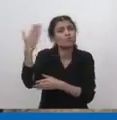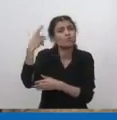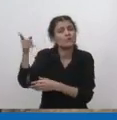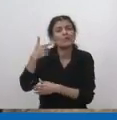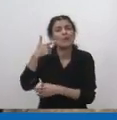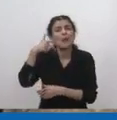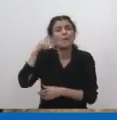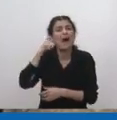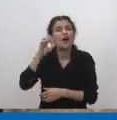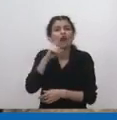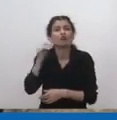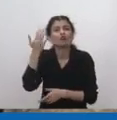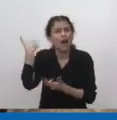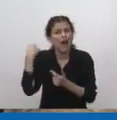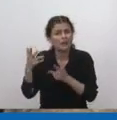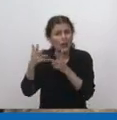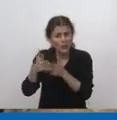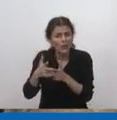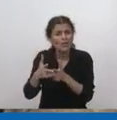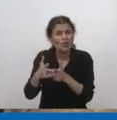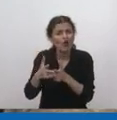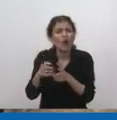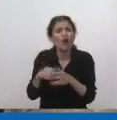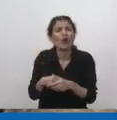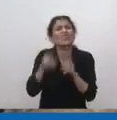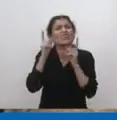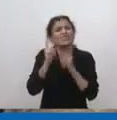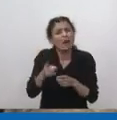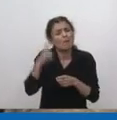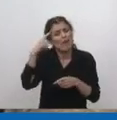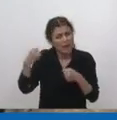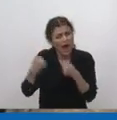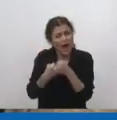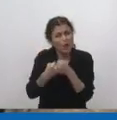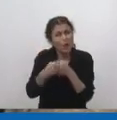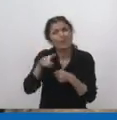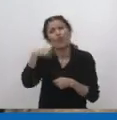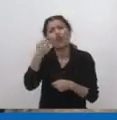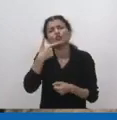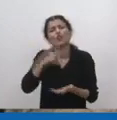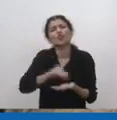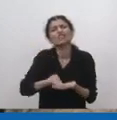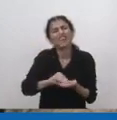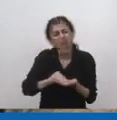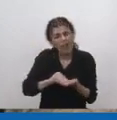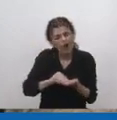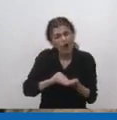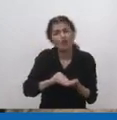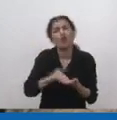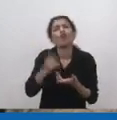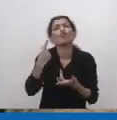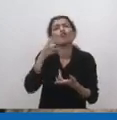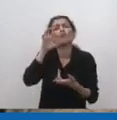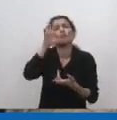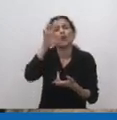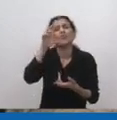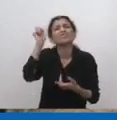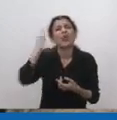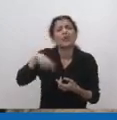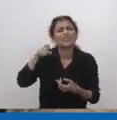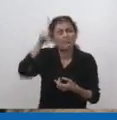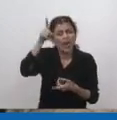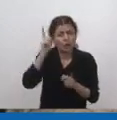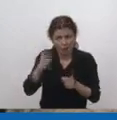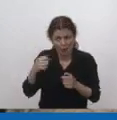y lo ratificaba el senador por la provincia del Chaco,